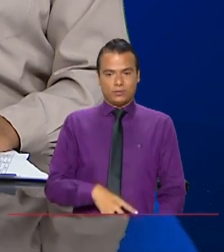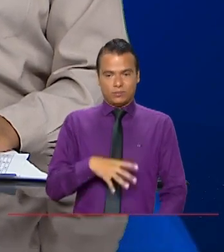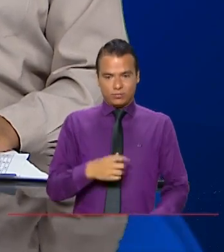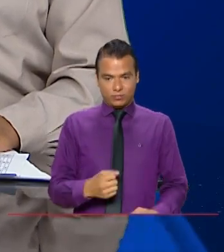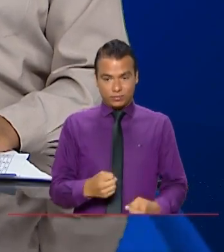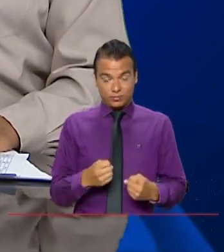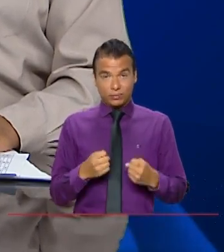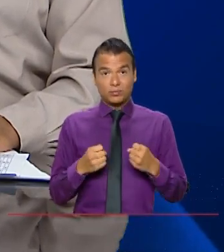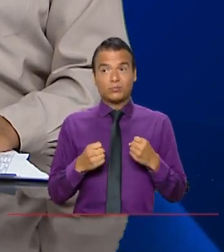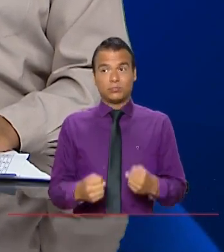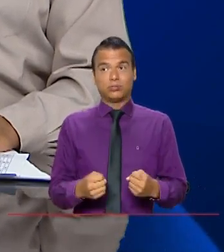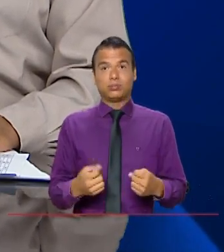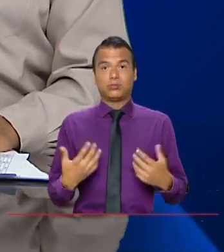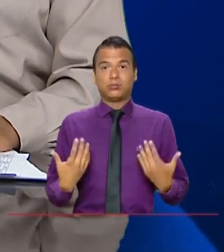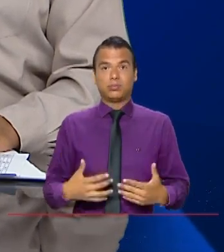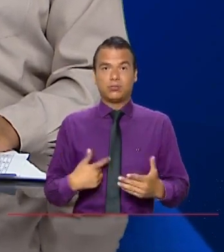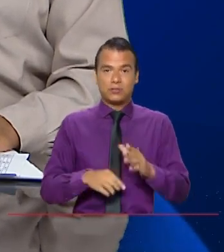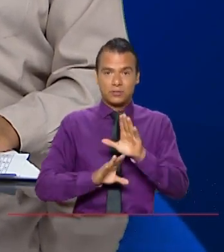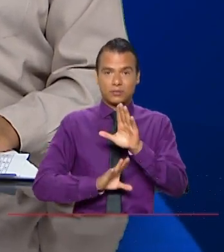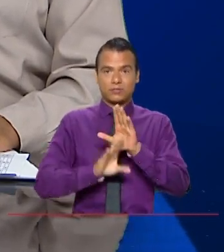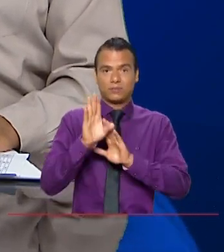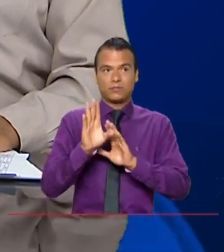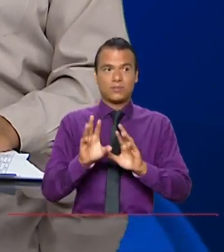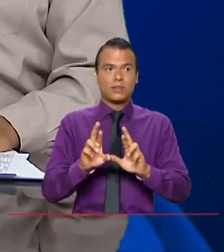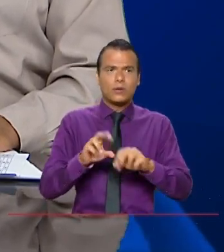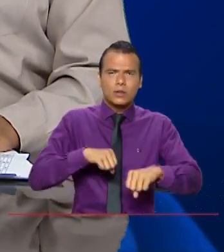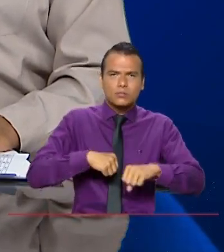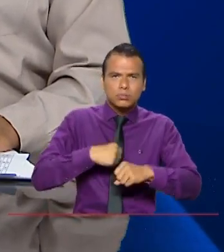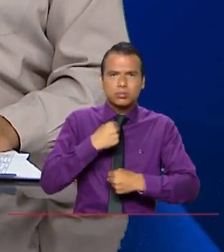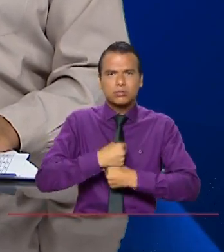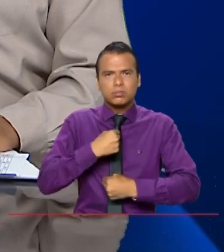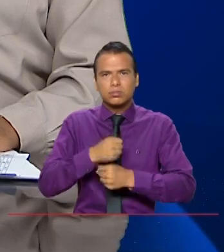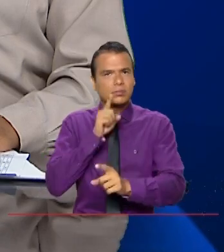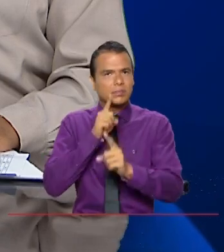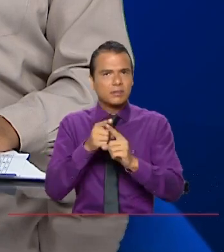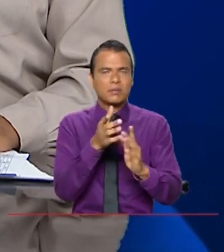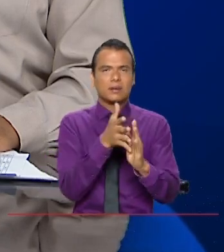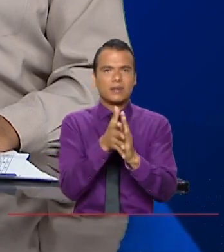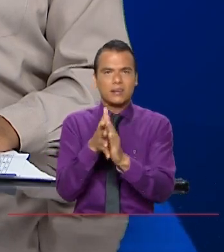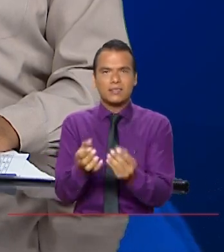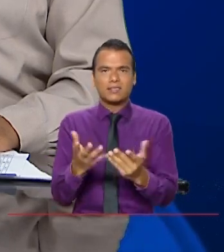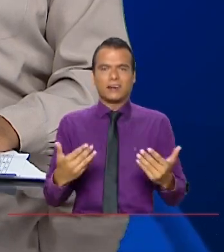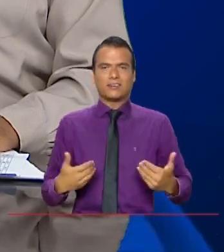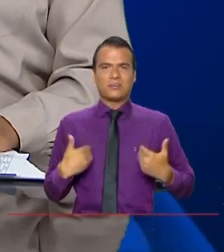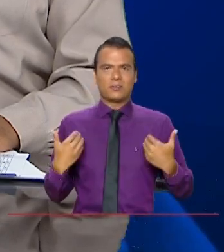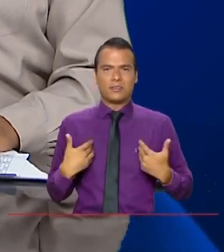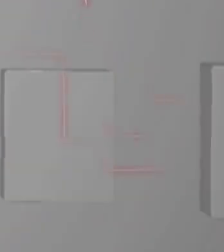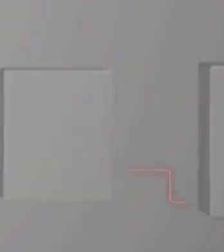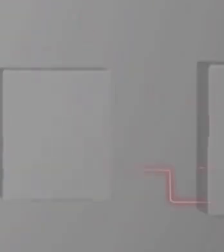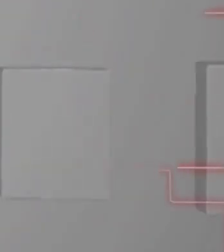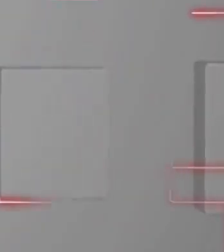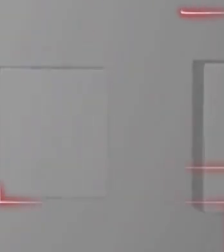tanto nuestro canal telepacífico y que sigamos haciendo todo para informarlos entretenerlos educarlos y culturizarlos